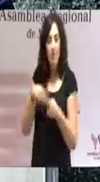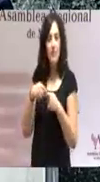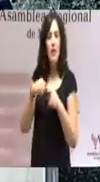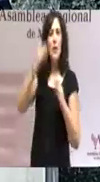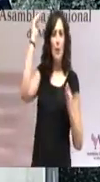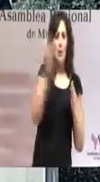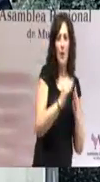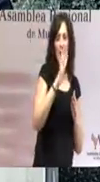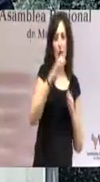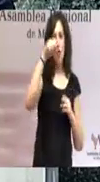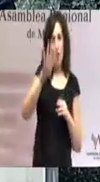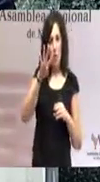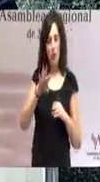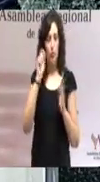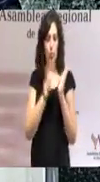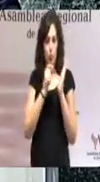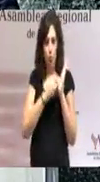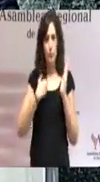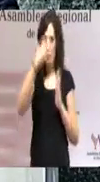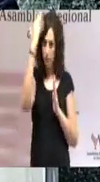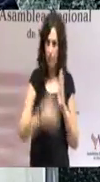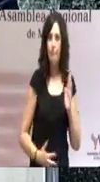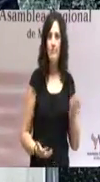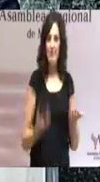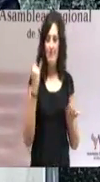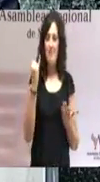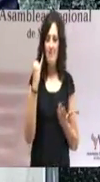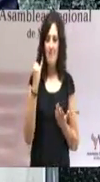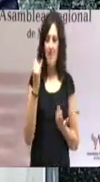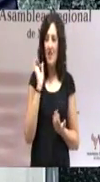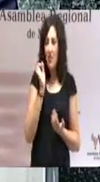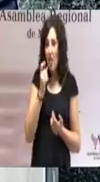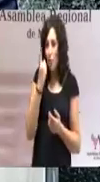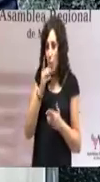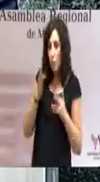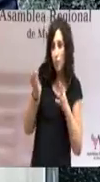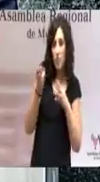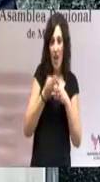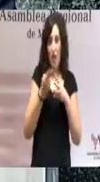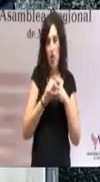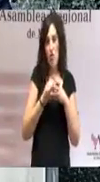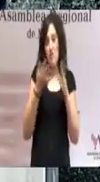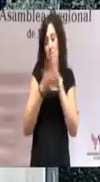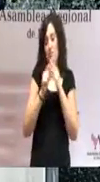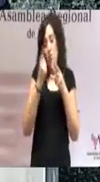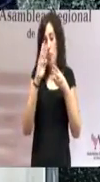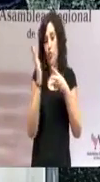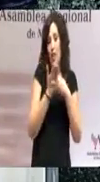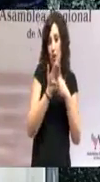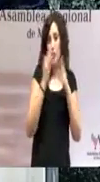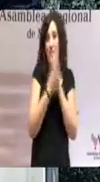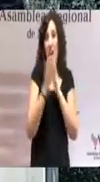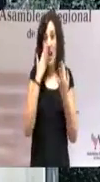reducido 5,4 puntos. No es cierto que un tercio de las familias murcianas estén en riesgo de exclusión social. Eso no es